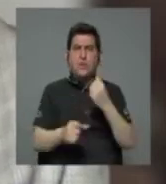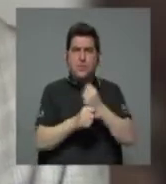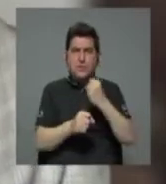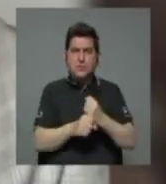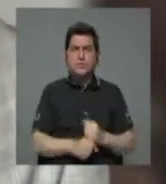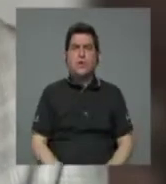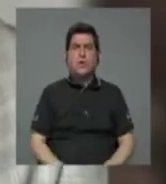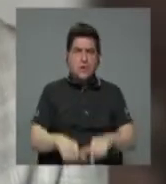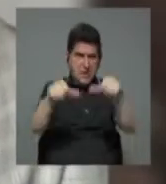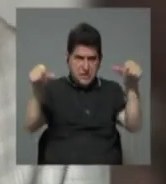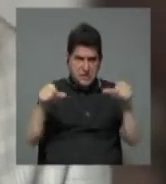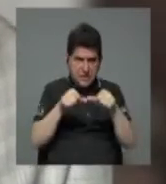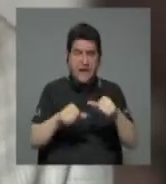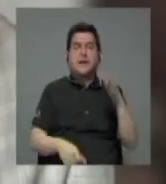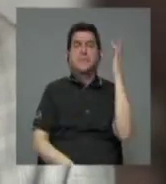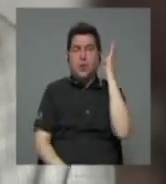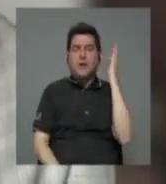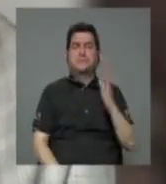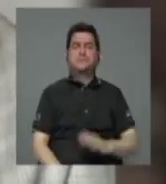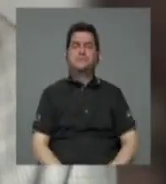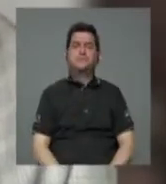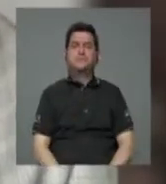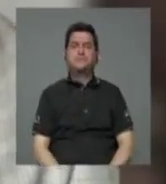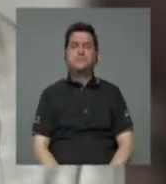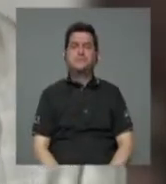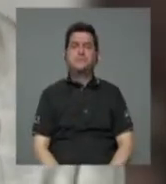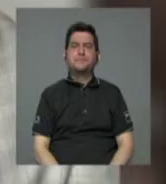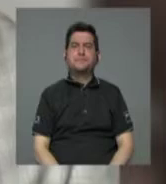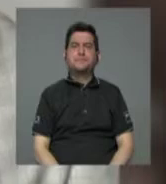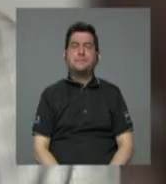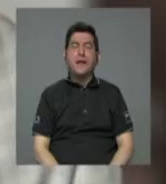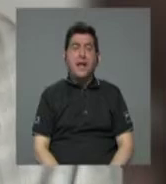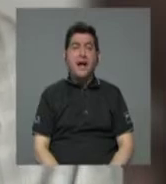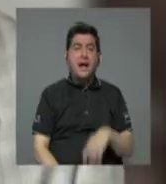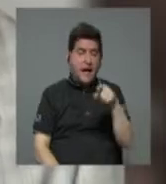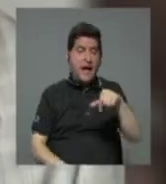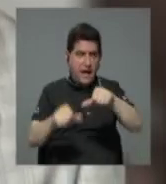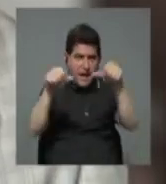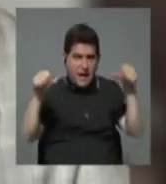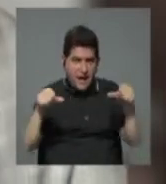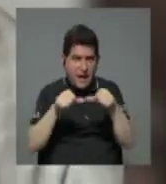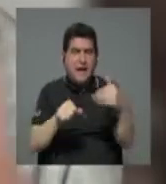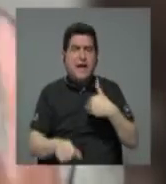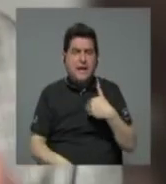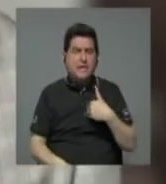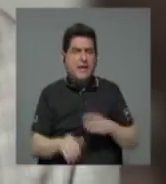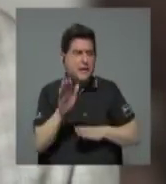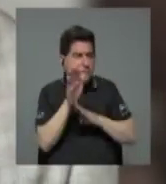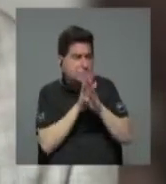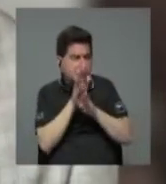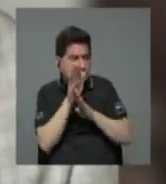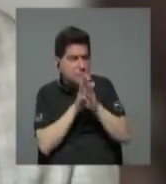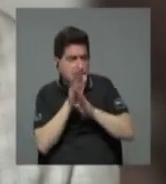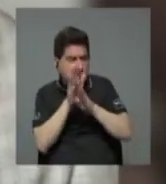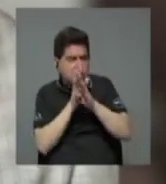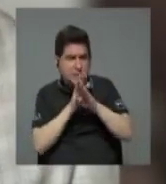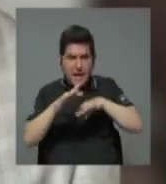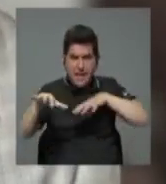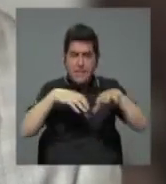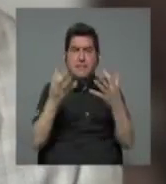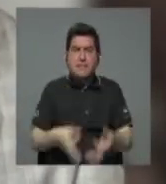en el parque son mujeres. Entonces, en ese sentido, pues el parque ha venido teniendo que desarrollar una dinámica